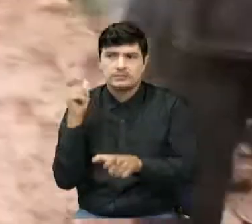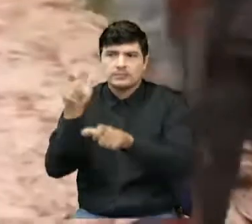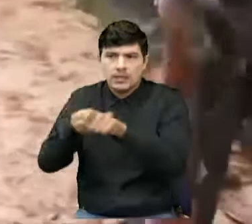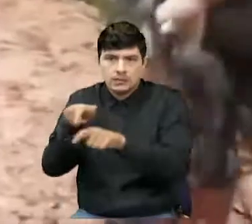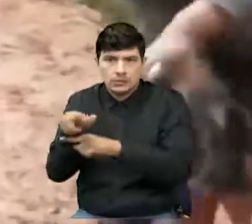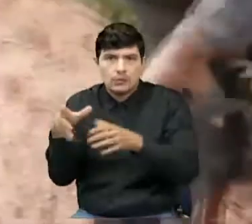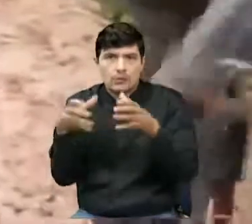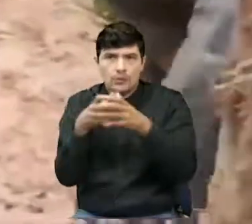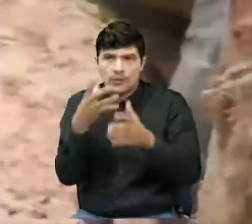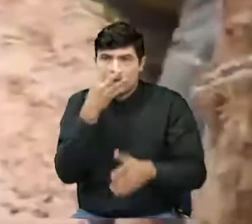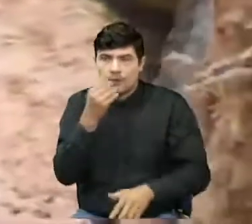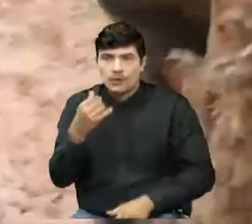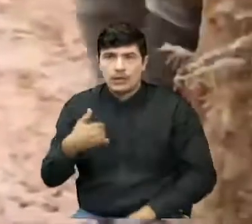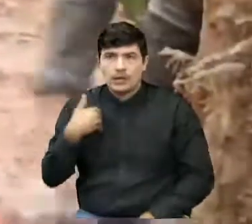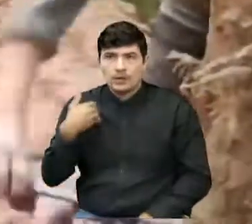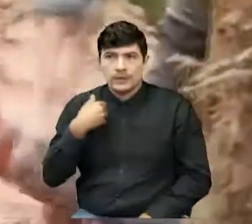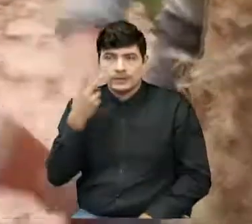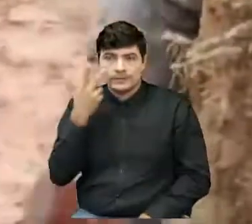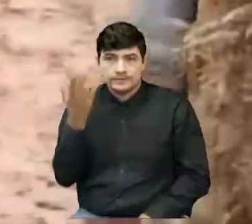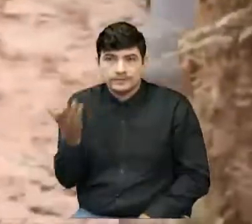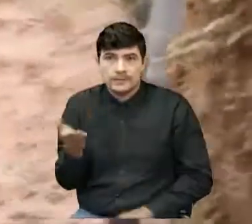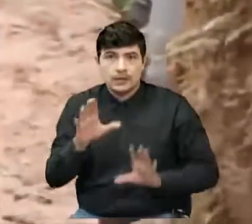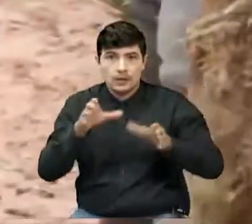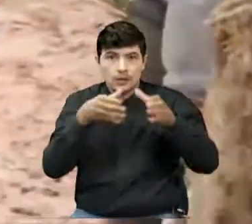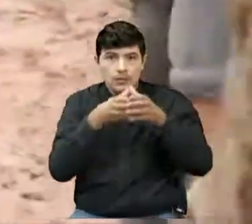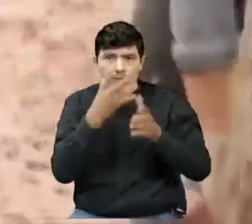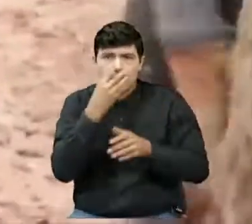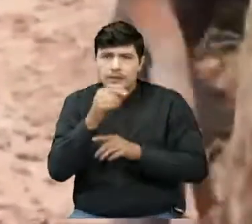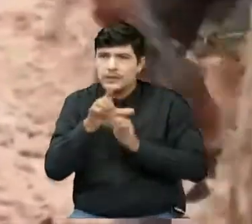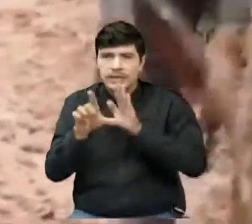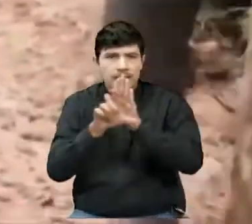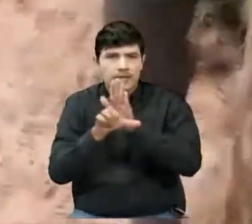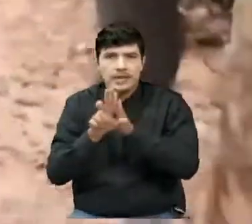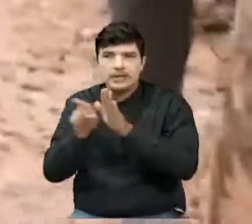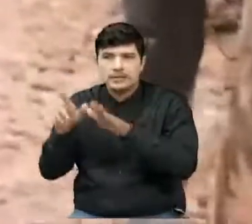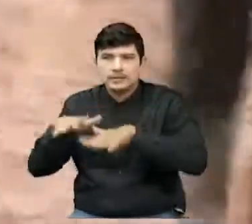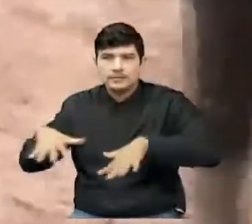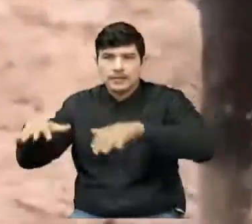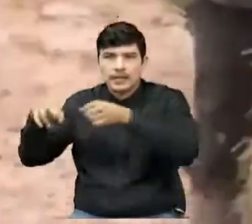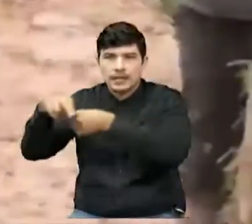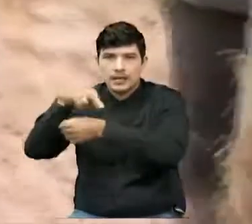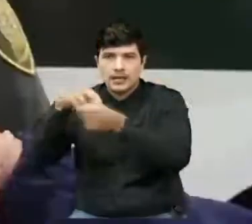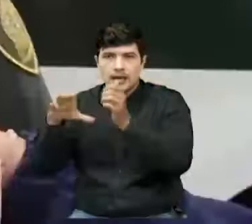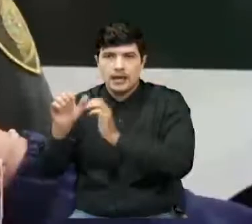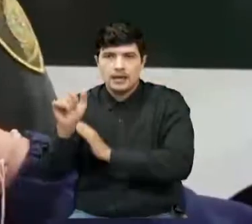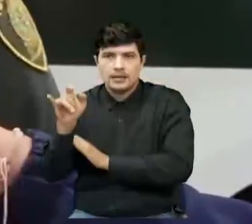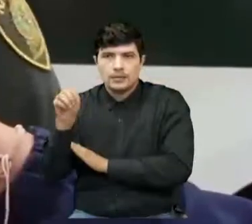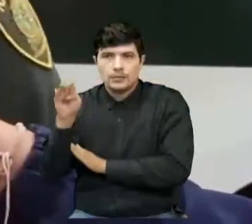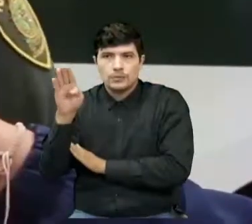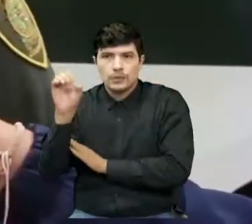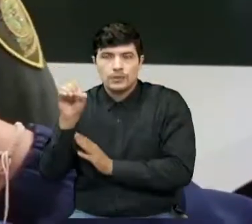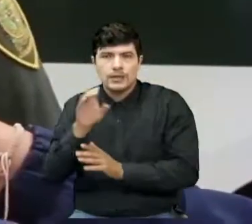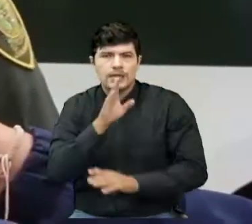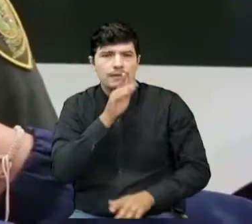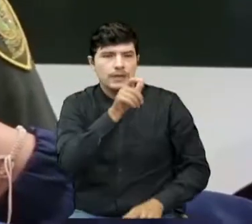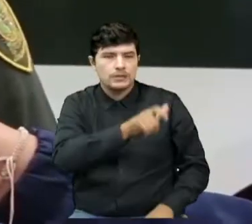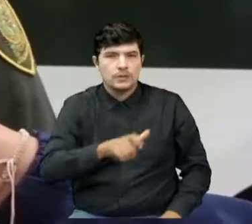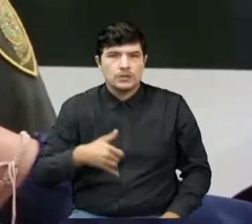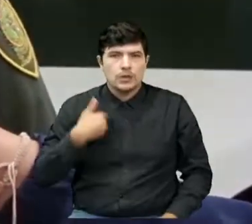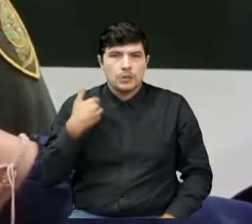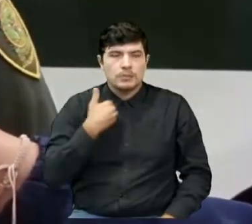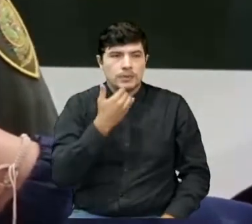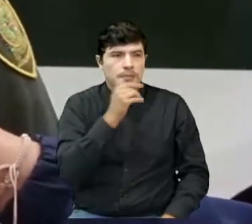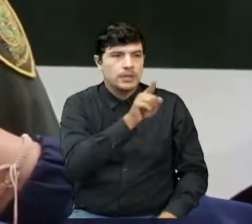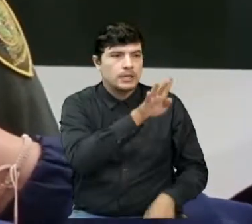casos de reclutamiento de menores por parte de los grupos armados ilegales que operan en la región del catatumbo adolescentes de edades